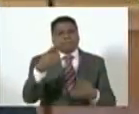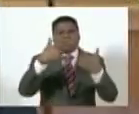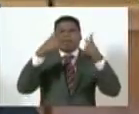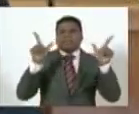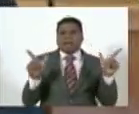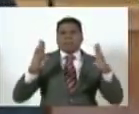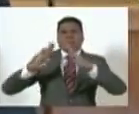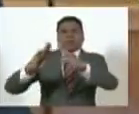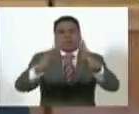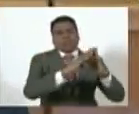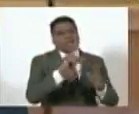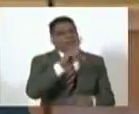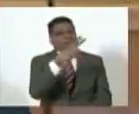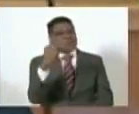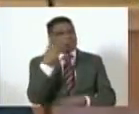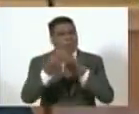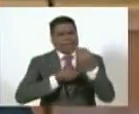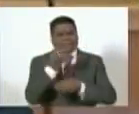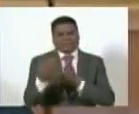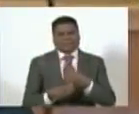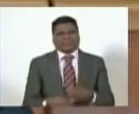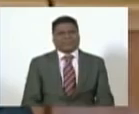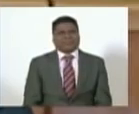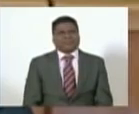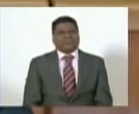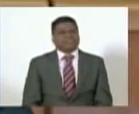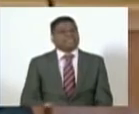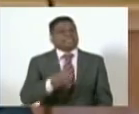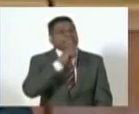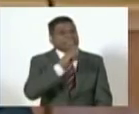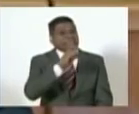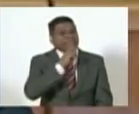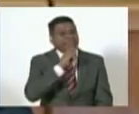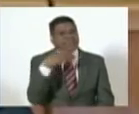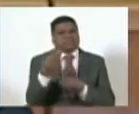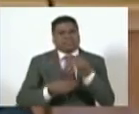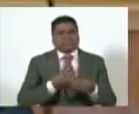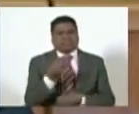que no hemos hecho. Nos cuesta a veces hacerlo